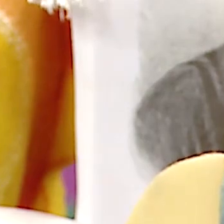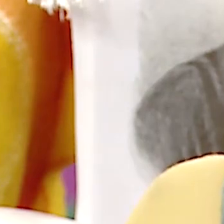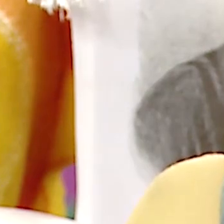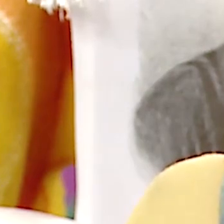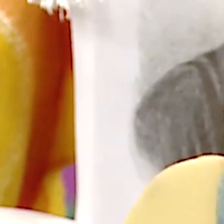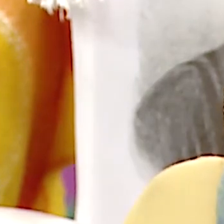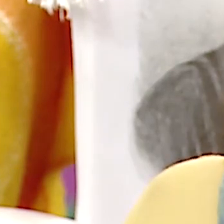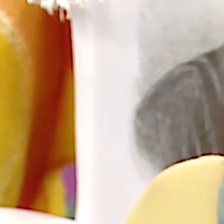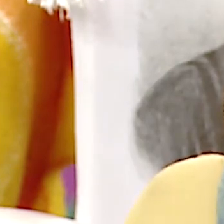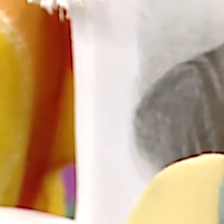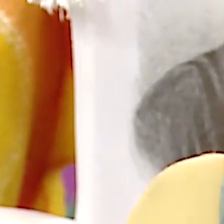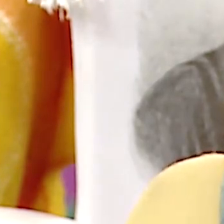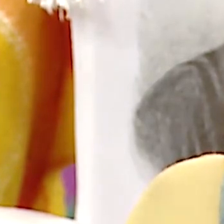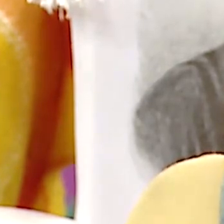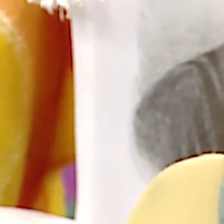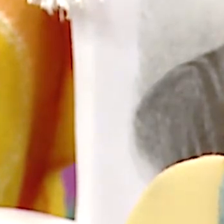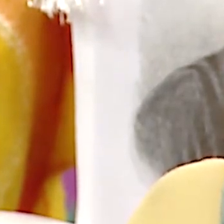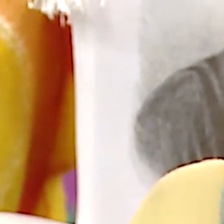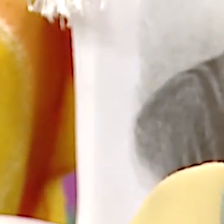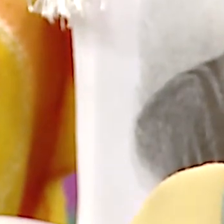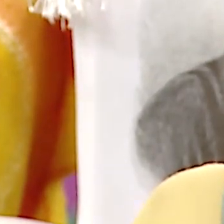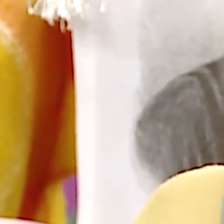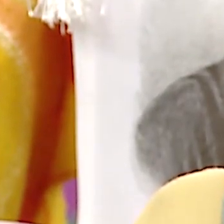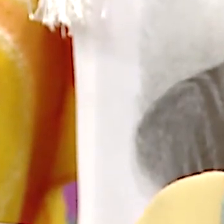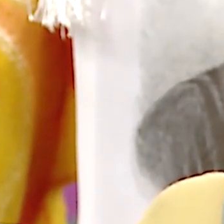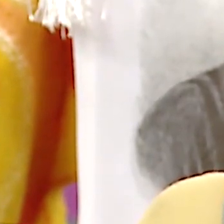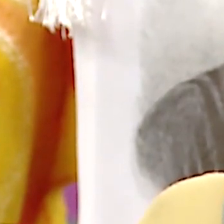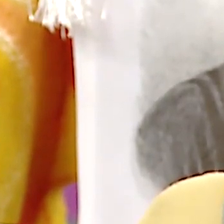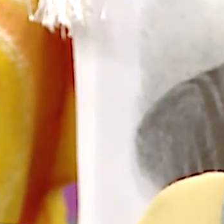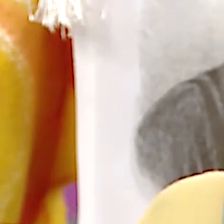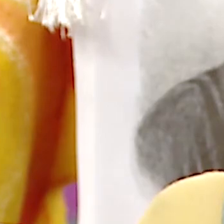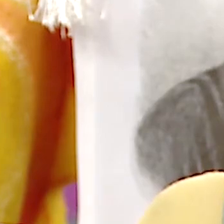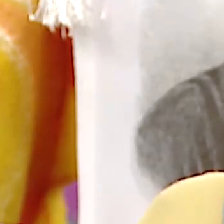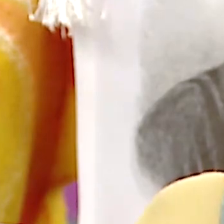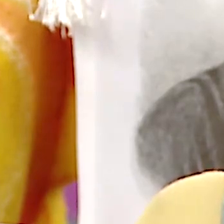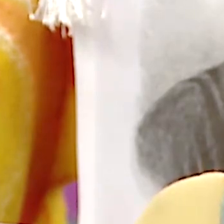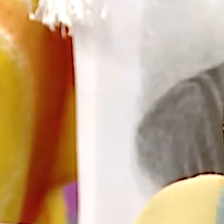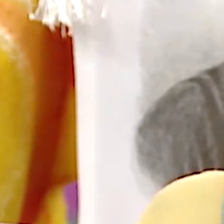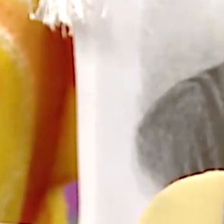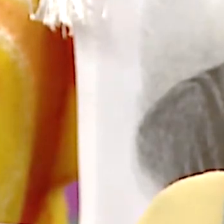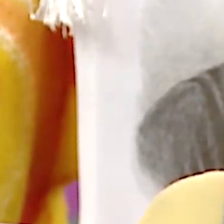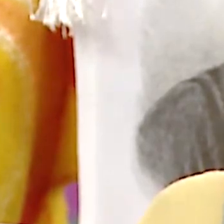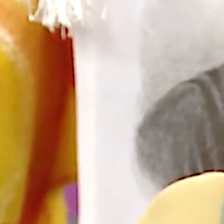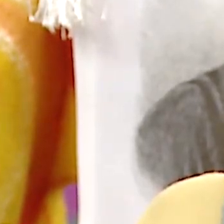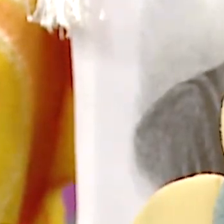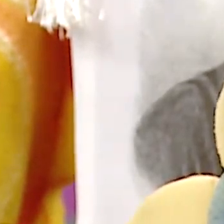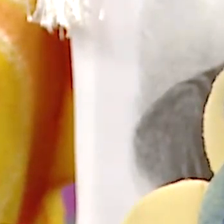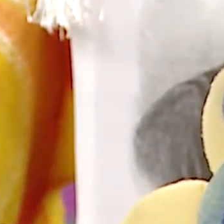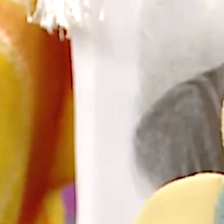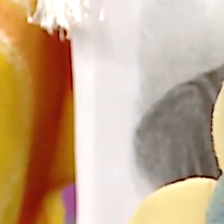que recordamos por crear nuestra bandera y unirnos como